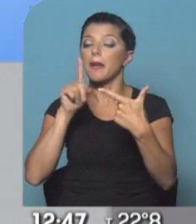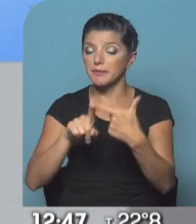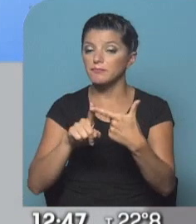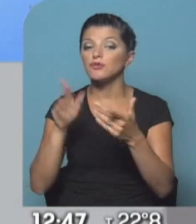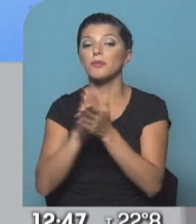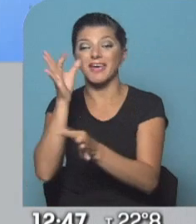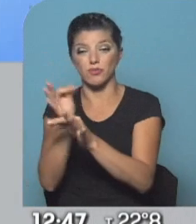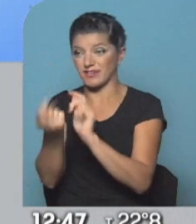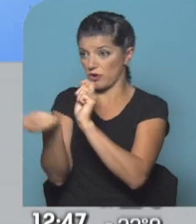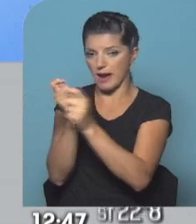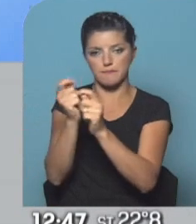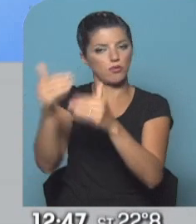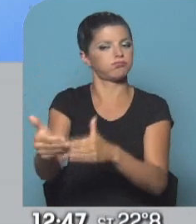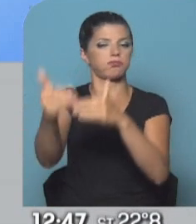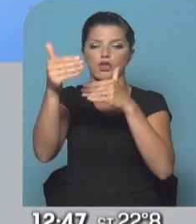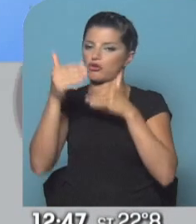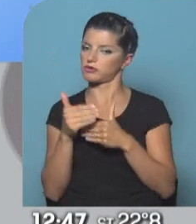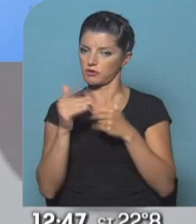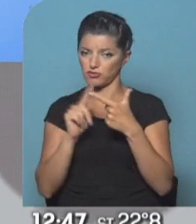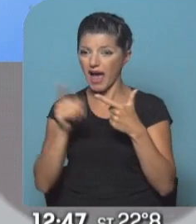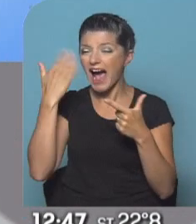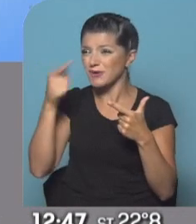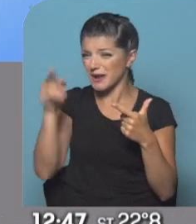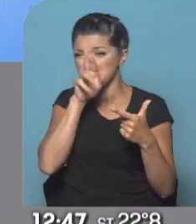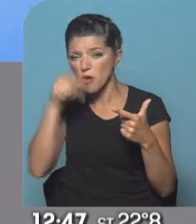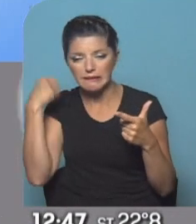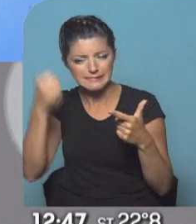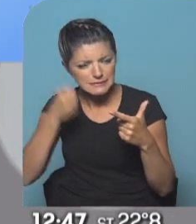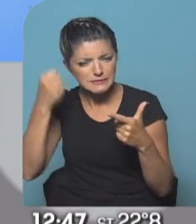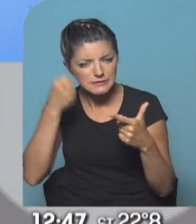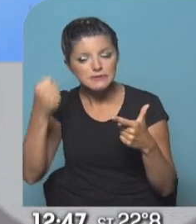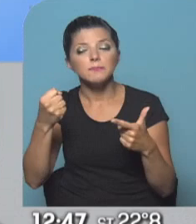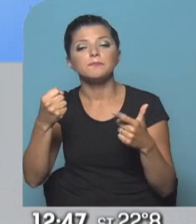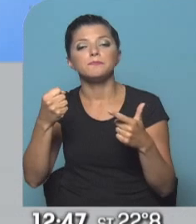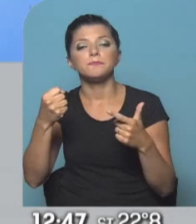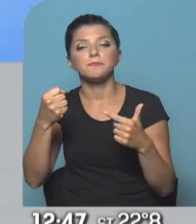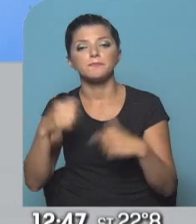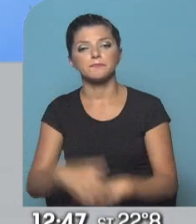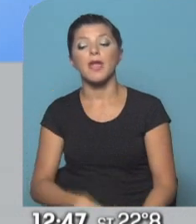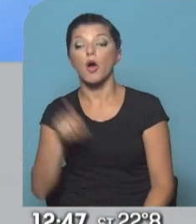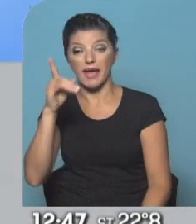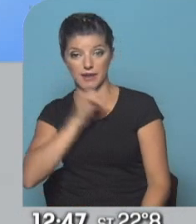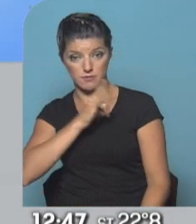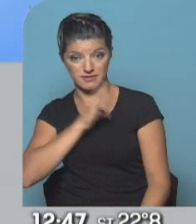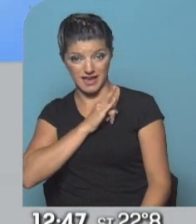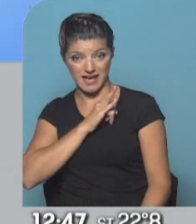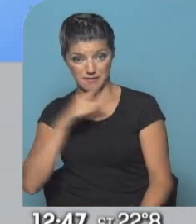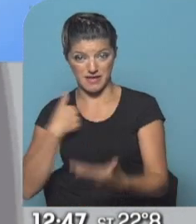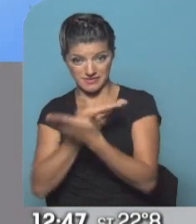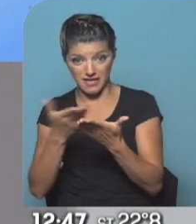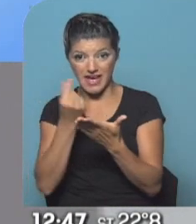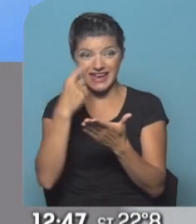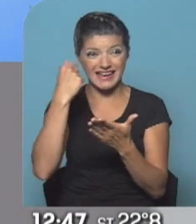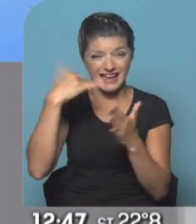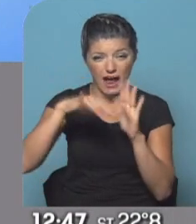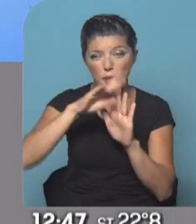reforma educativa, algo que pudo ser bandera de Michelle Bachelet, más allá de que en Chile la universidad estatal cuesta más caro que la privada.